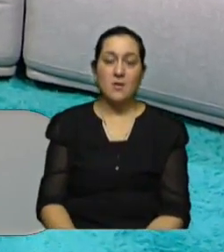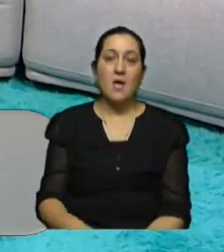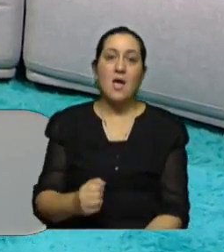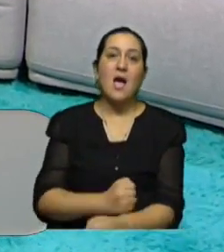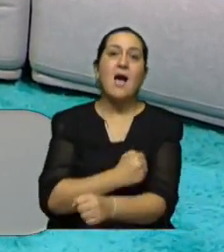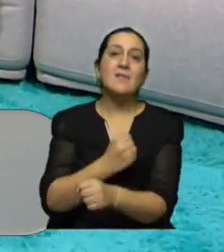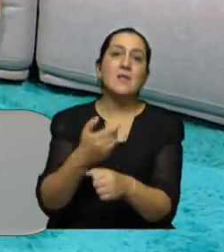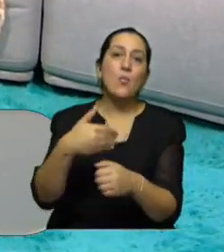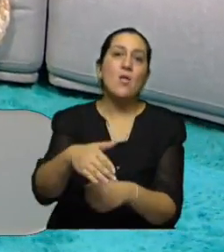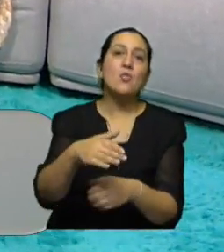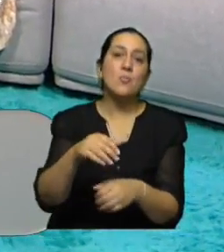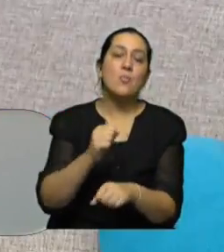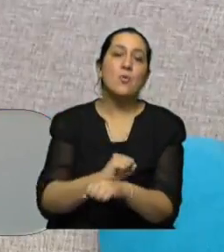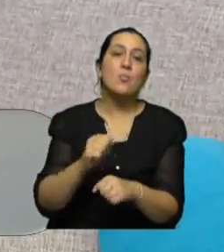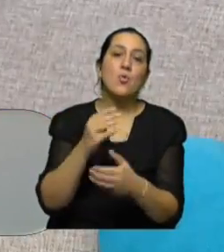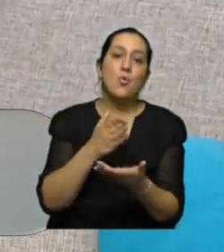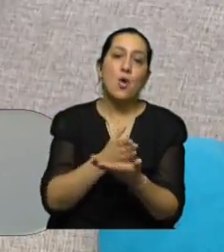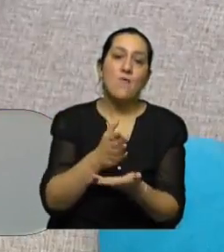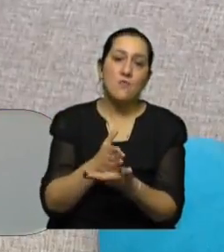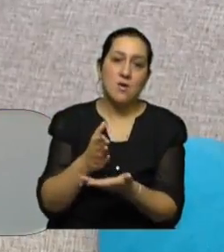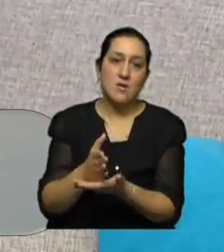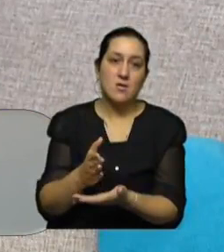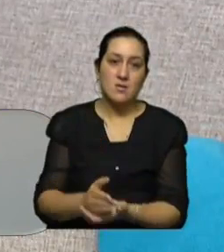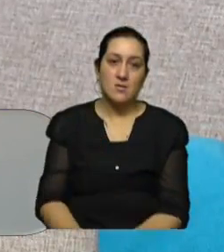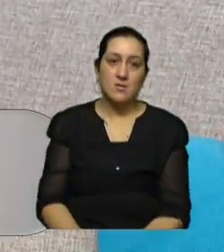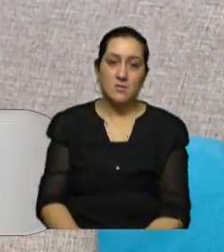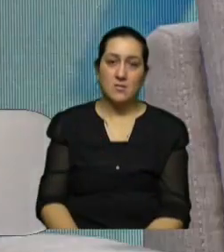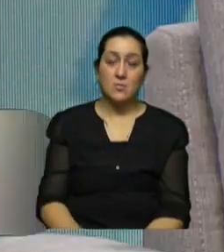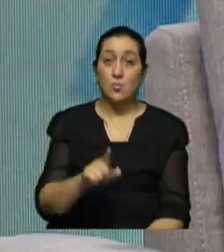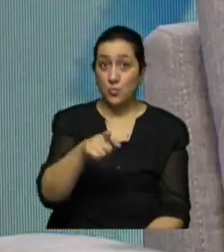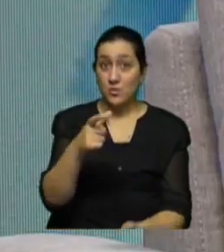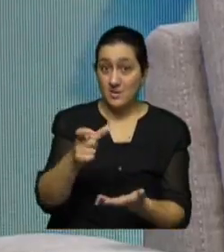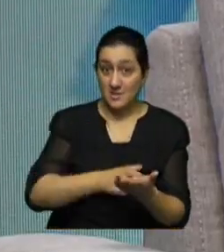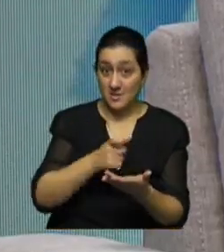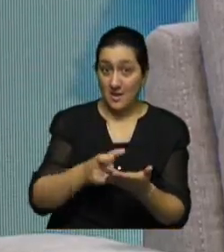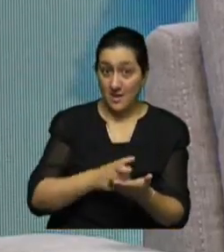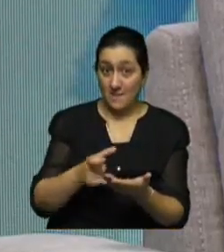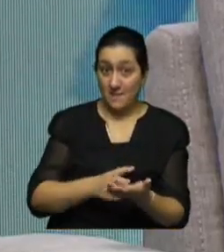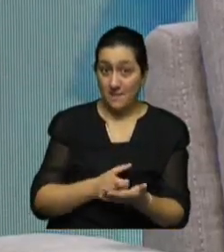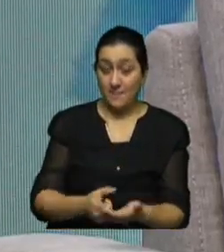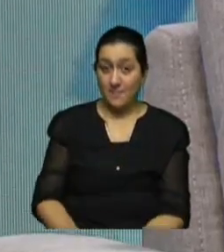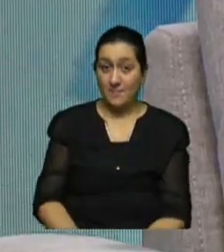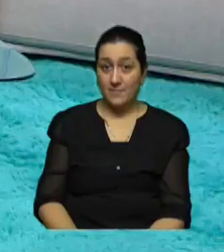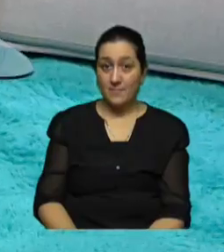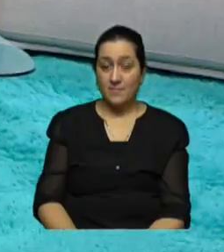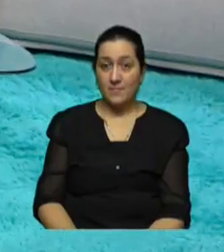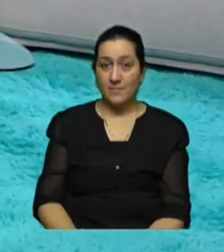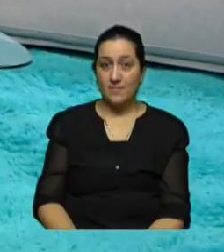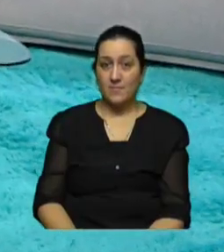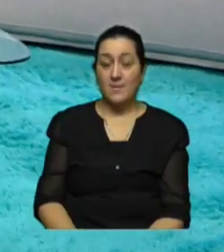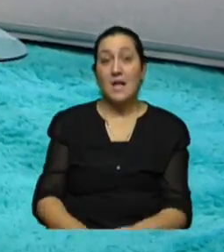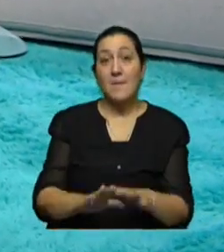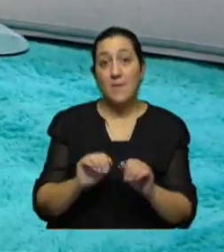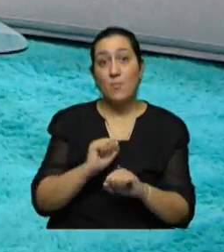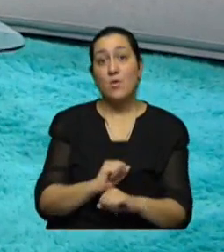alrededor de un año, no sé. Un año, está. Bien. Vos debes tener Instagram también, redes sociales. Sí. Porque capaz que te pueden